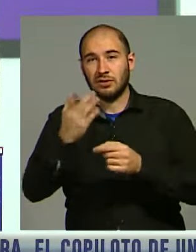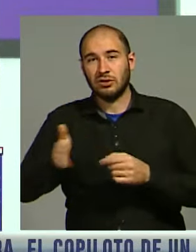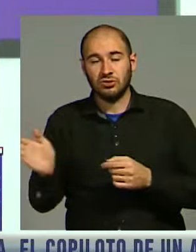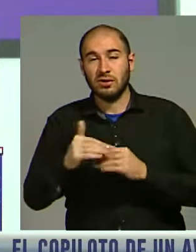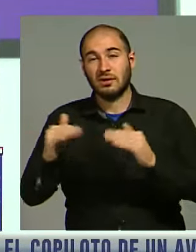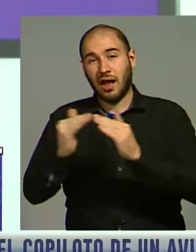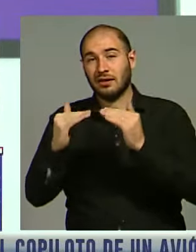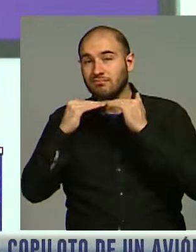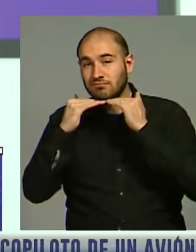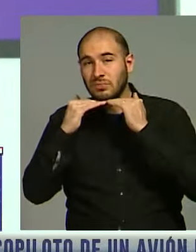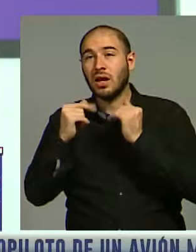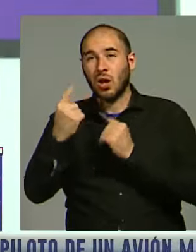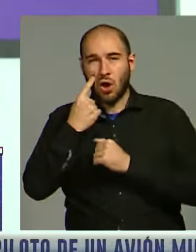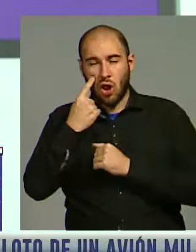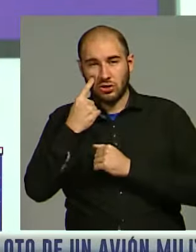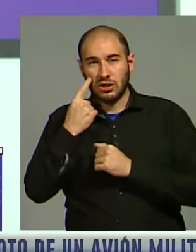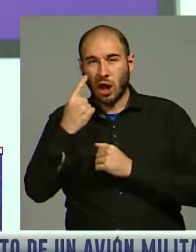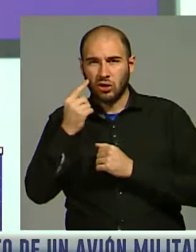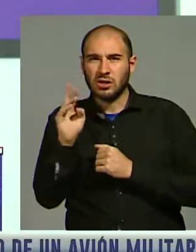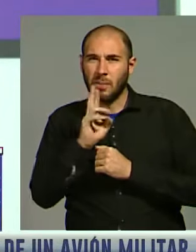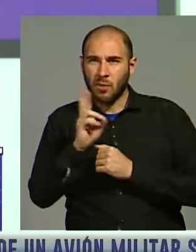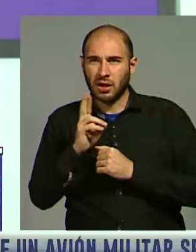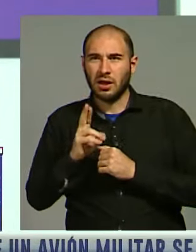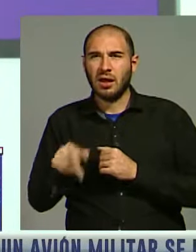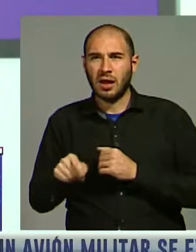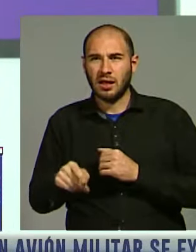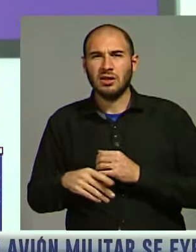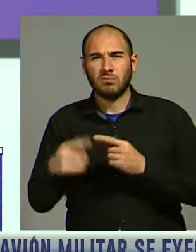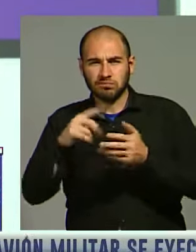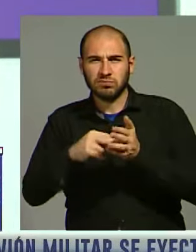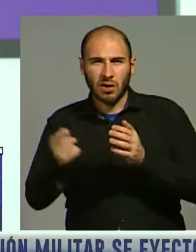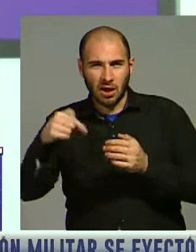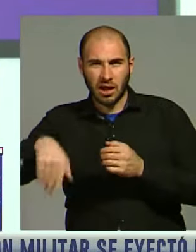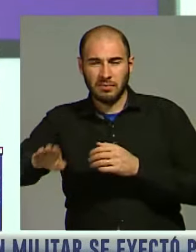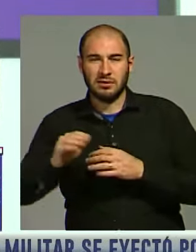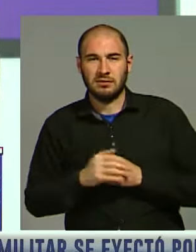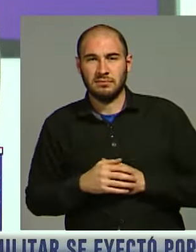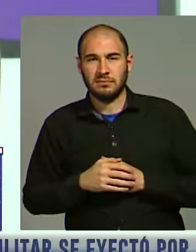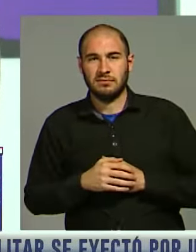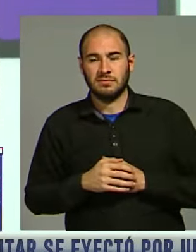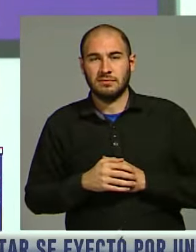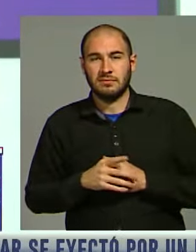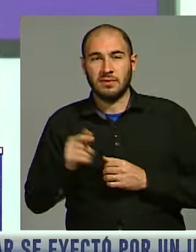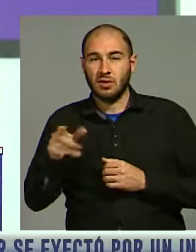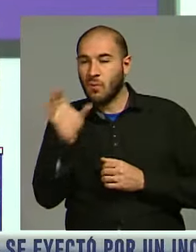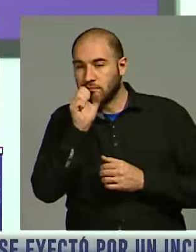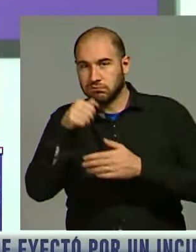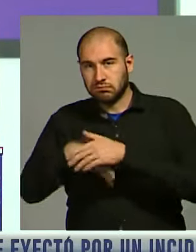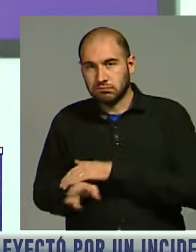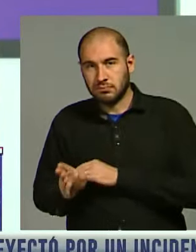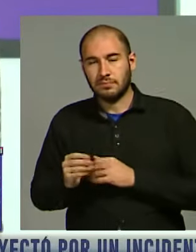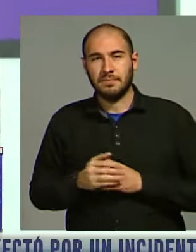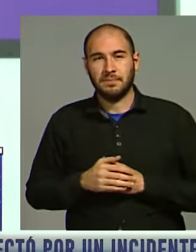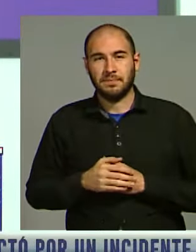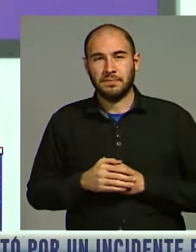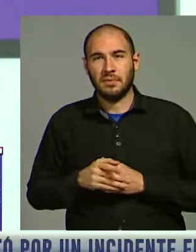ven en sus casas, han conocido, conocen a una mujer que ha tenido que atravesar por esta situación y lo ha hecho en la clandestinidad. Entonces,